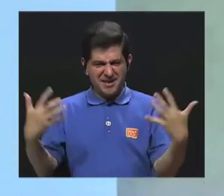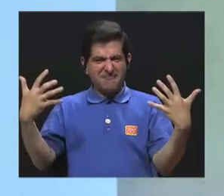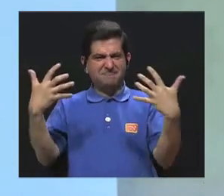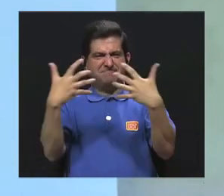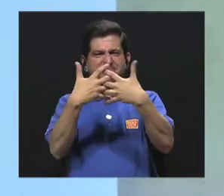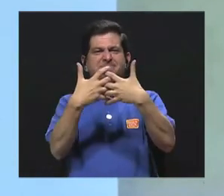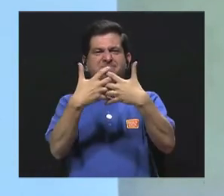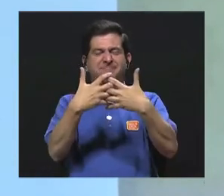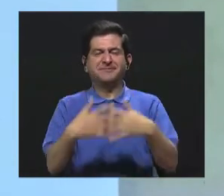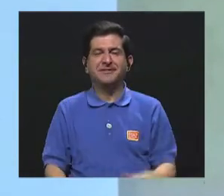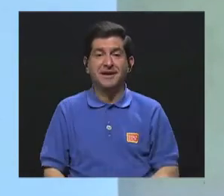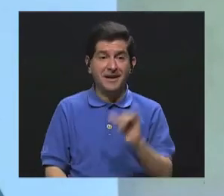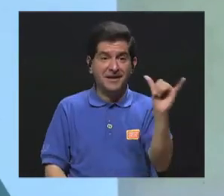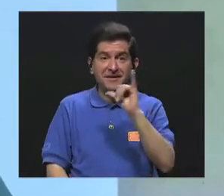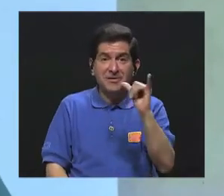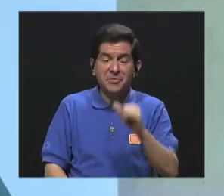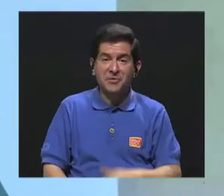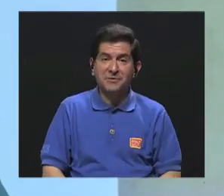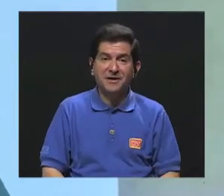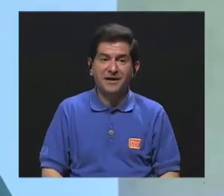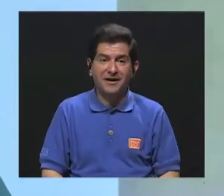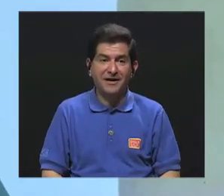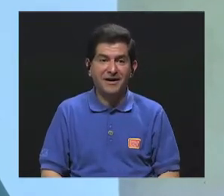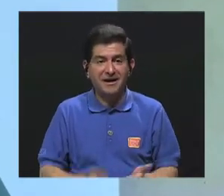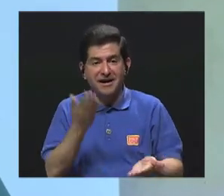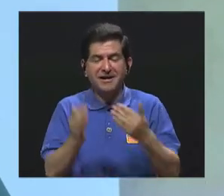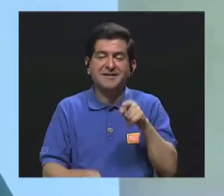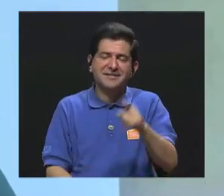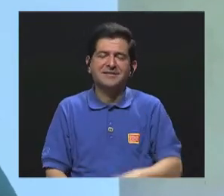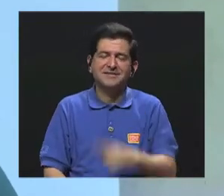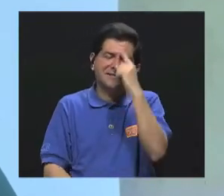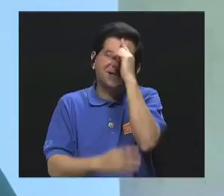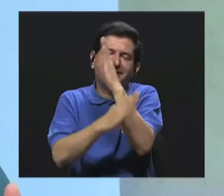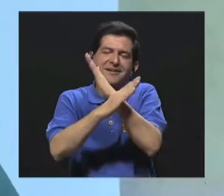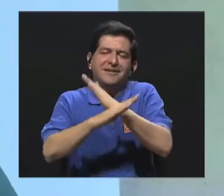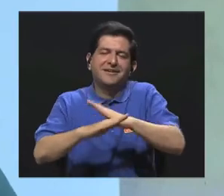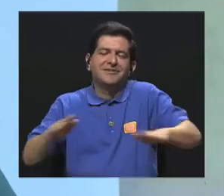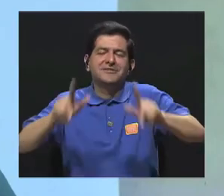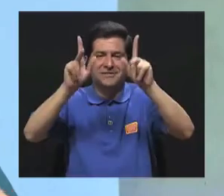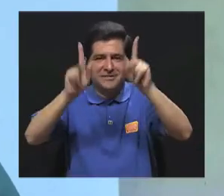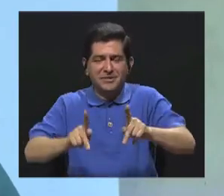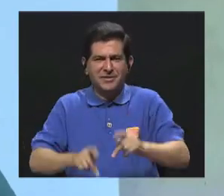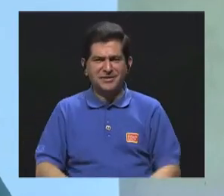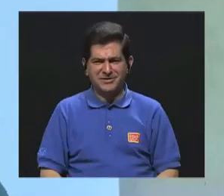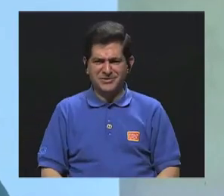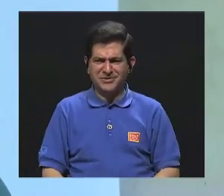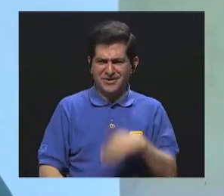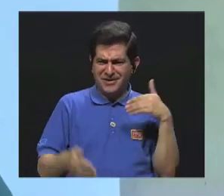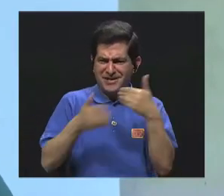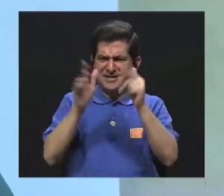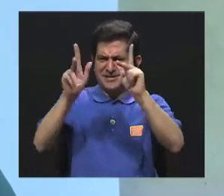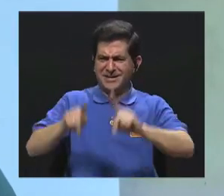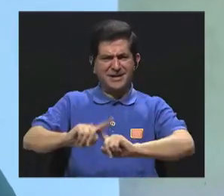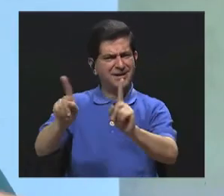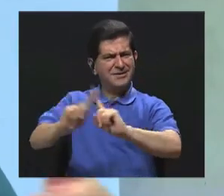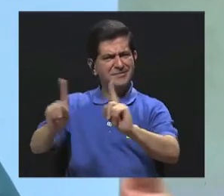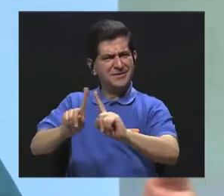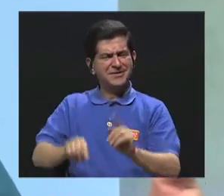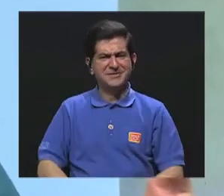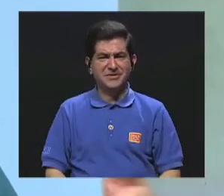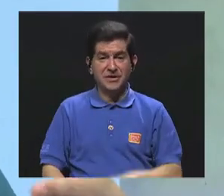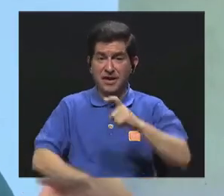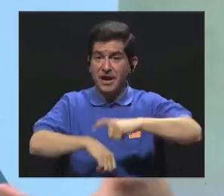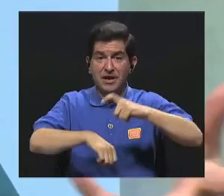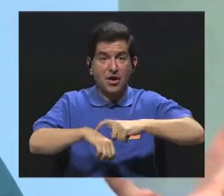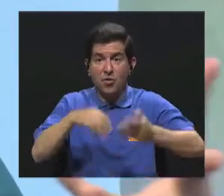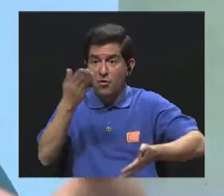que iba con el tono, y también era como un poco esa ingenuidad, uh-huh, de una persona, claro, que se acerca a otros personajes y en algún momento